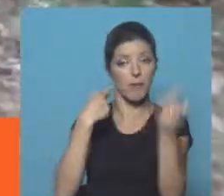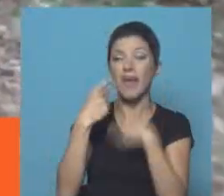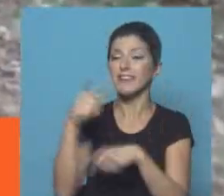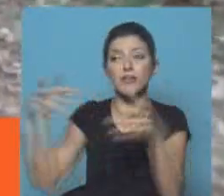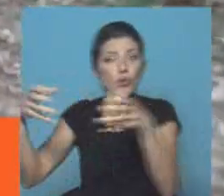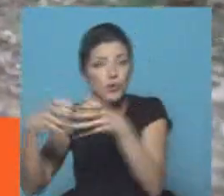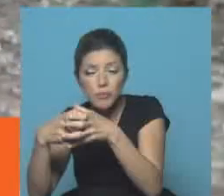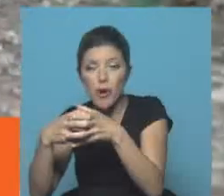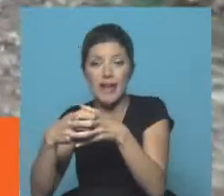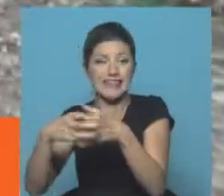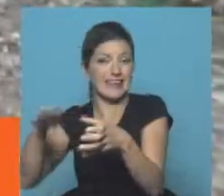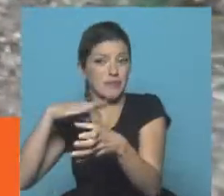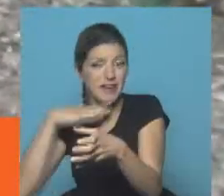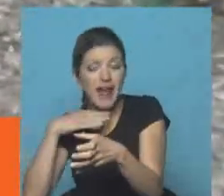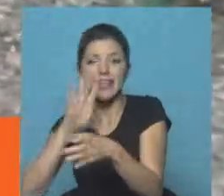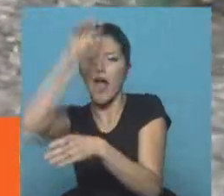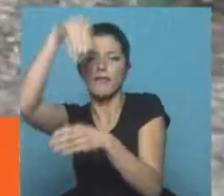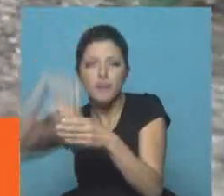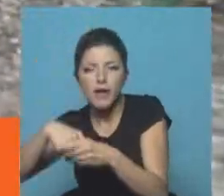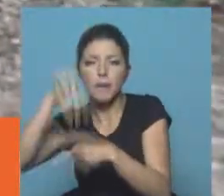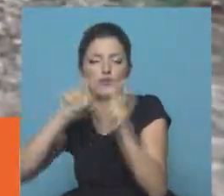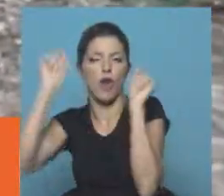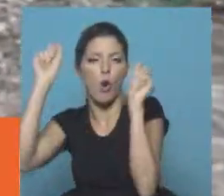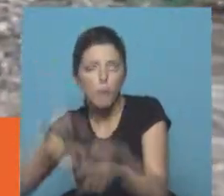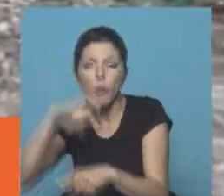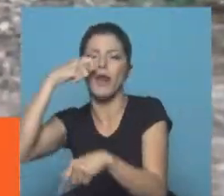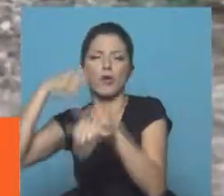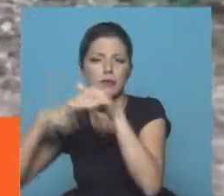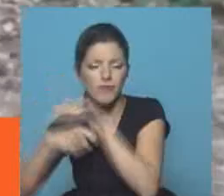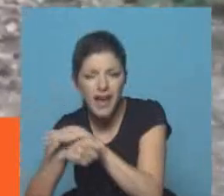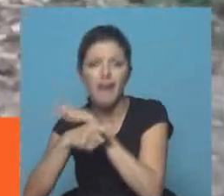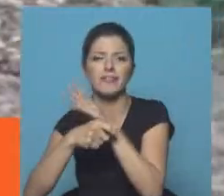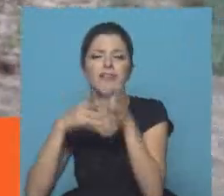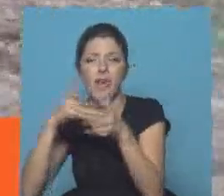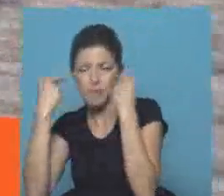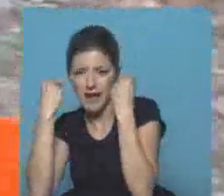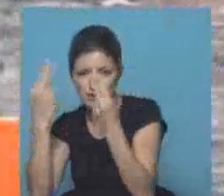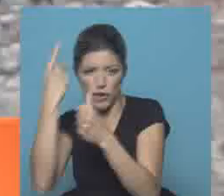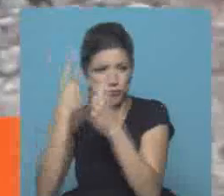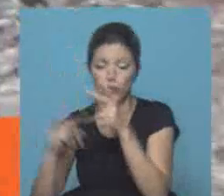a delincuentes comunes y narcotraficantes, además de guerrilleros con motivaciones políticas.